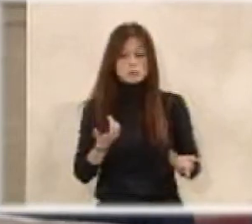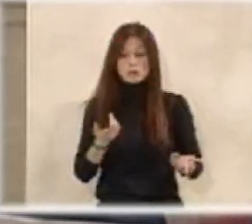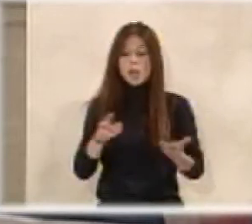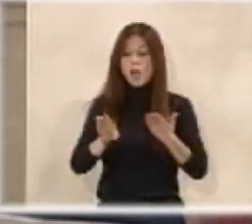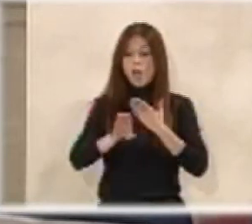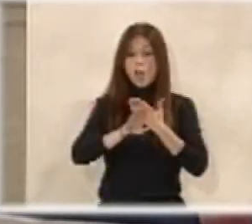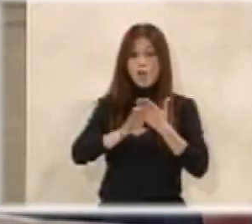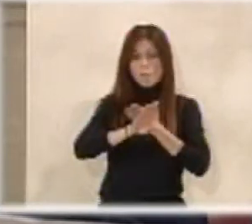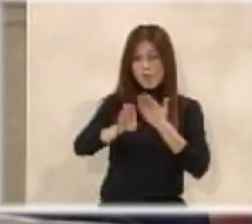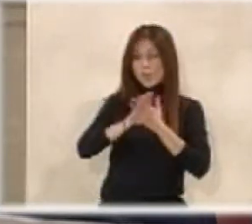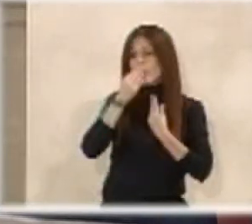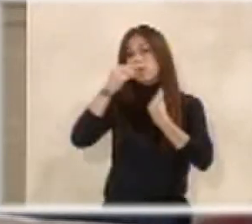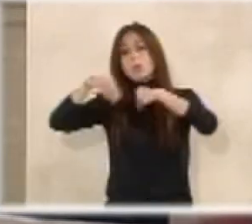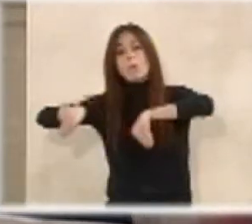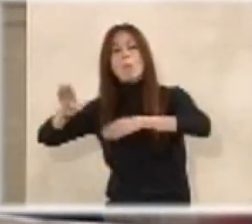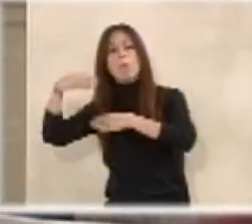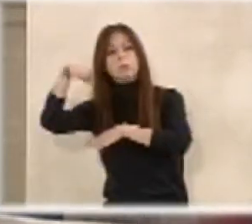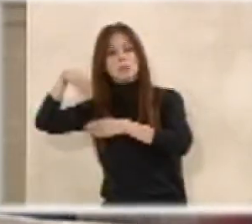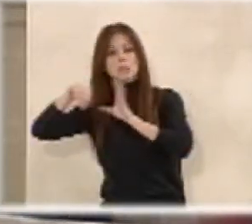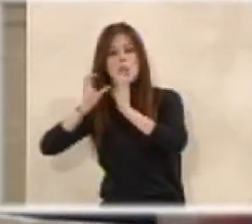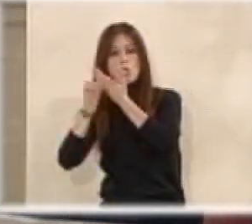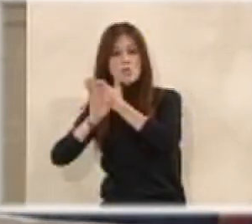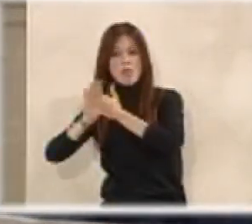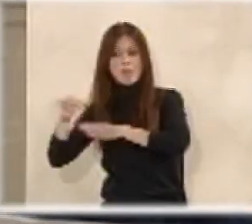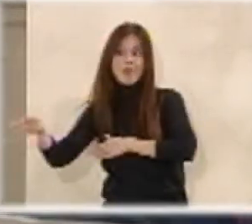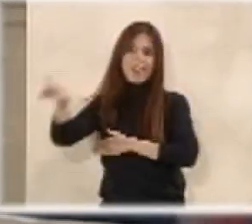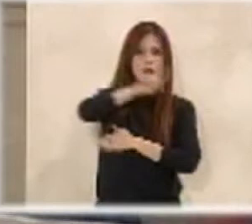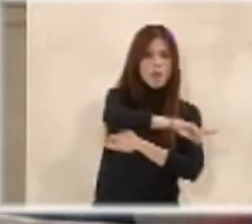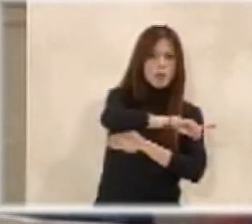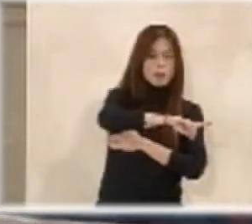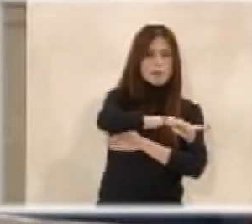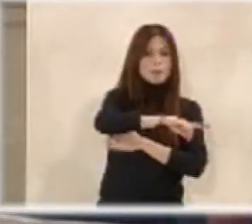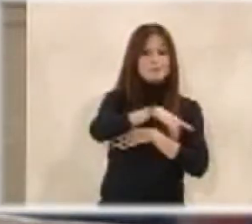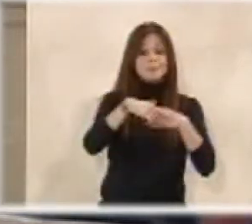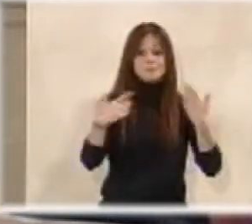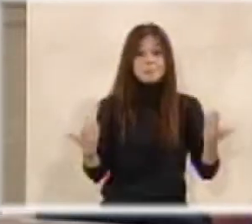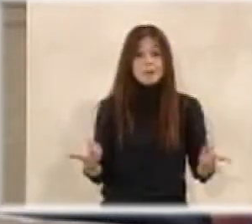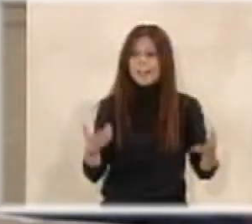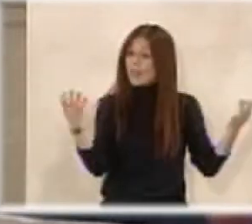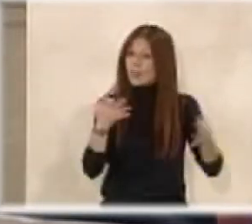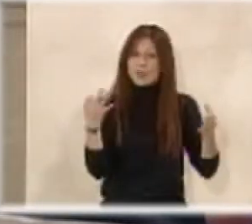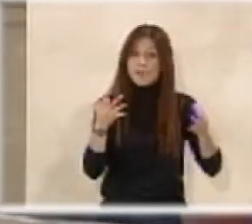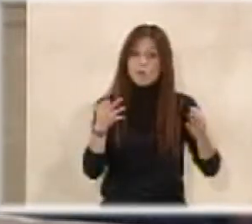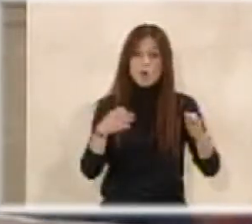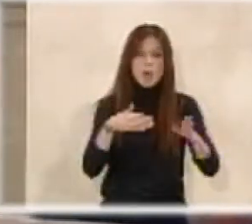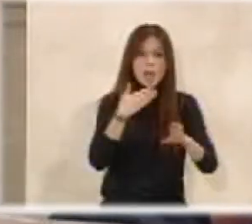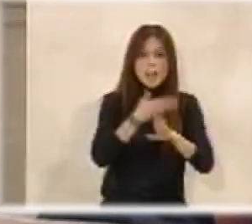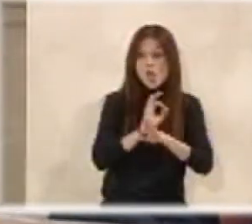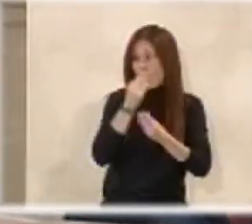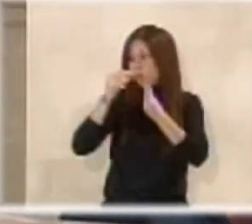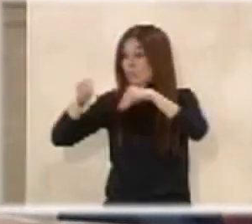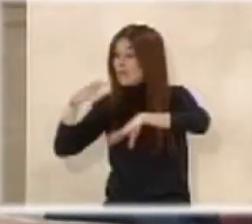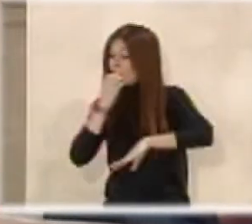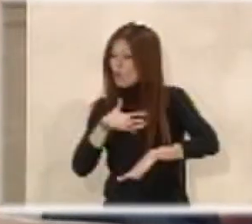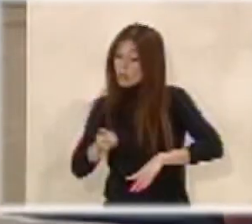Ellos delegaban en los presidentes de su comunidad, y como en cualquier comunidad de propietarios, lo que tienen que hacer es, debemos de asistir o no, o delegar, si